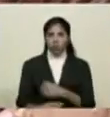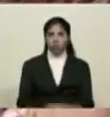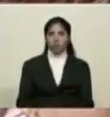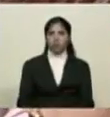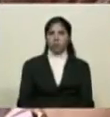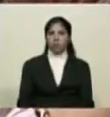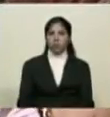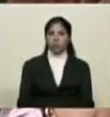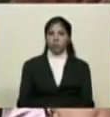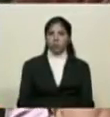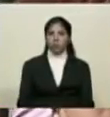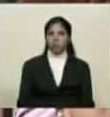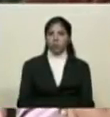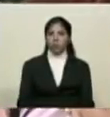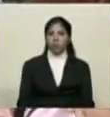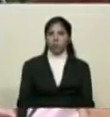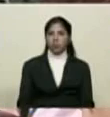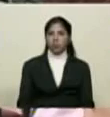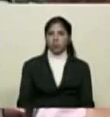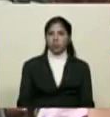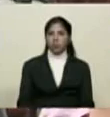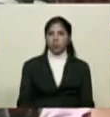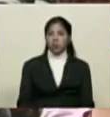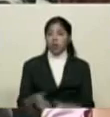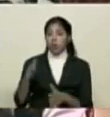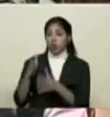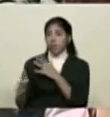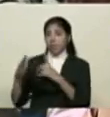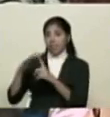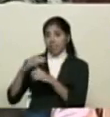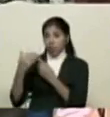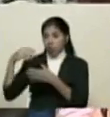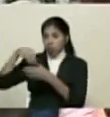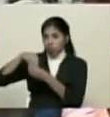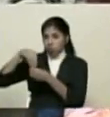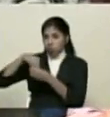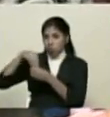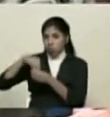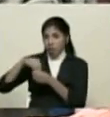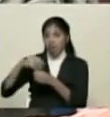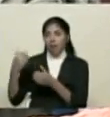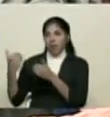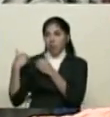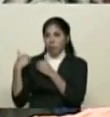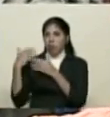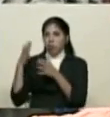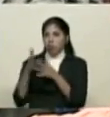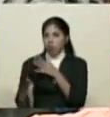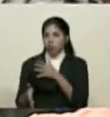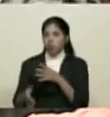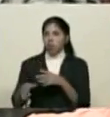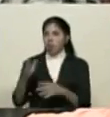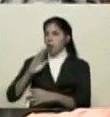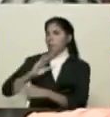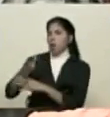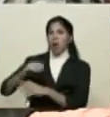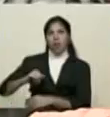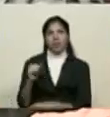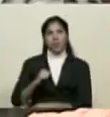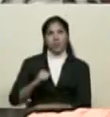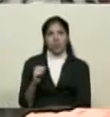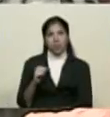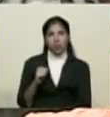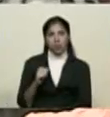esa unidad de asuntos internos, que se encarga de recibir y tramitar denuncias contra funcionarios o funcionarios